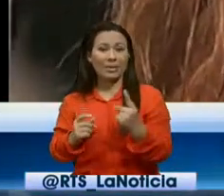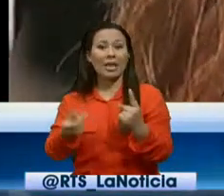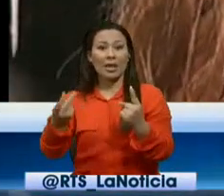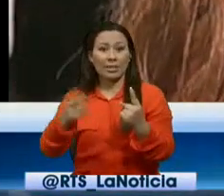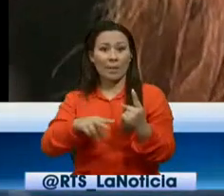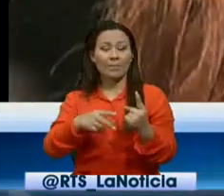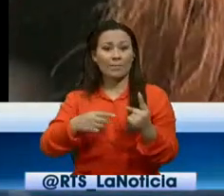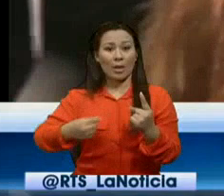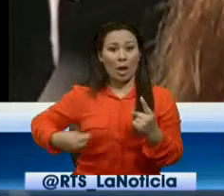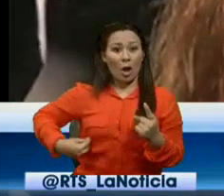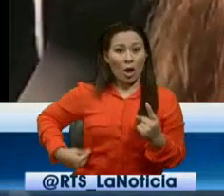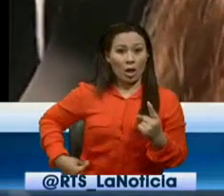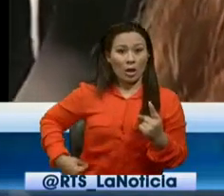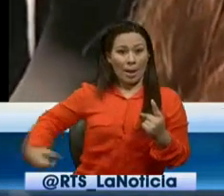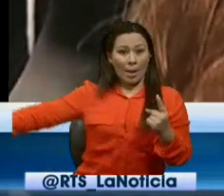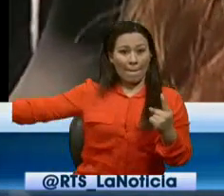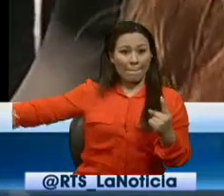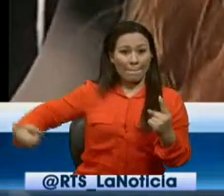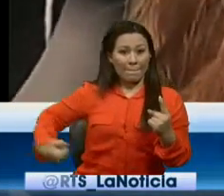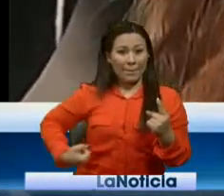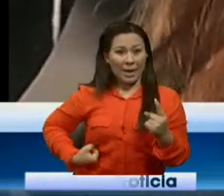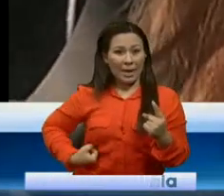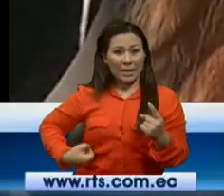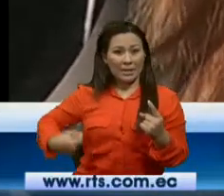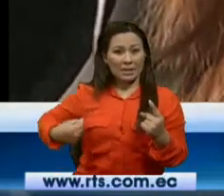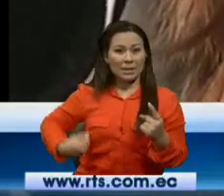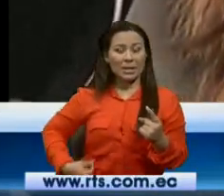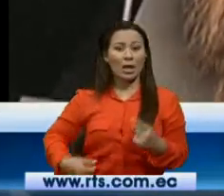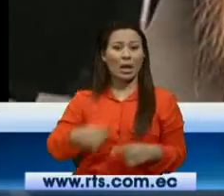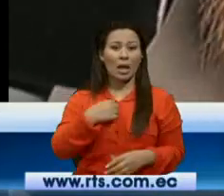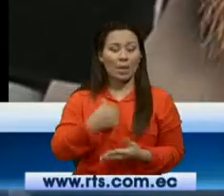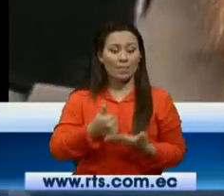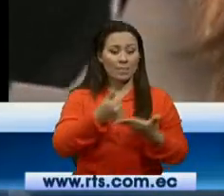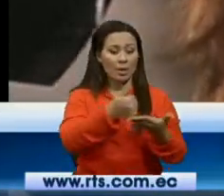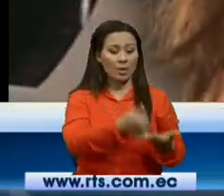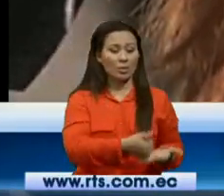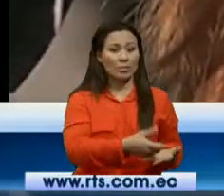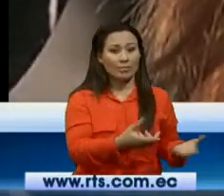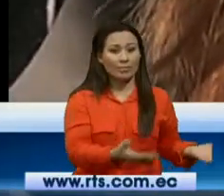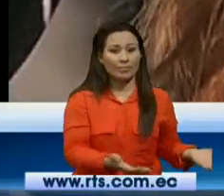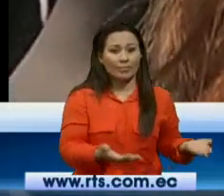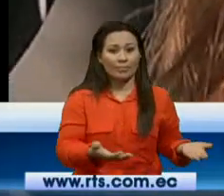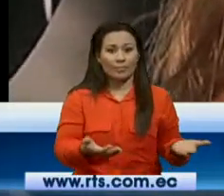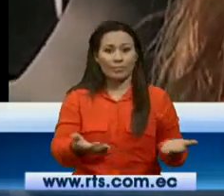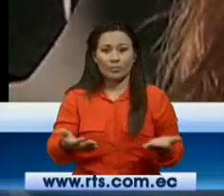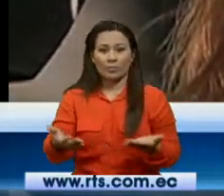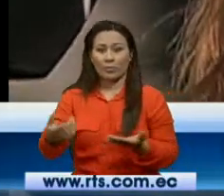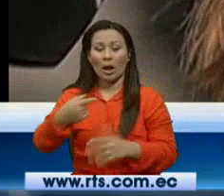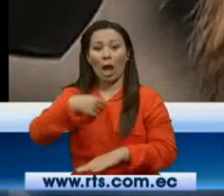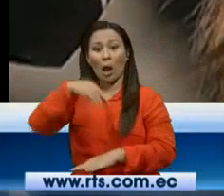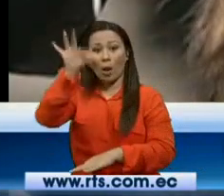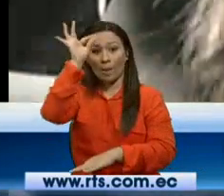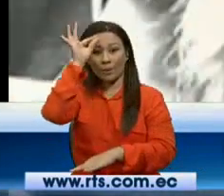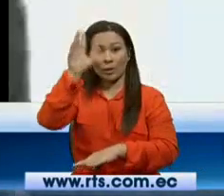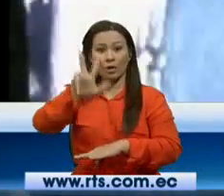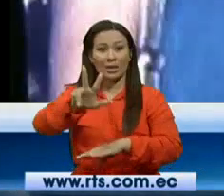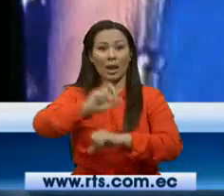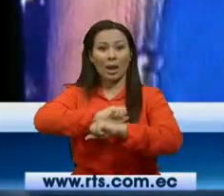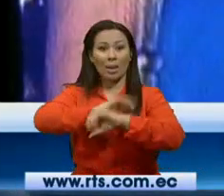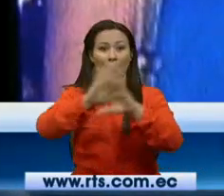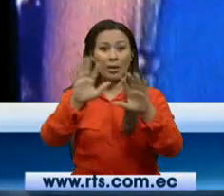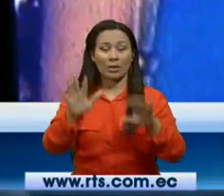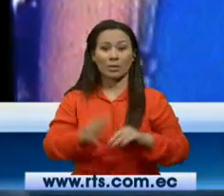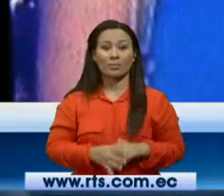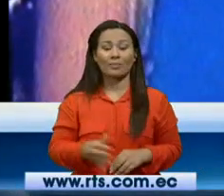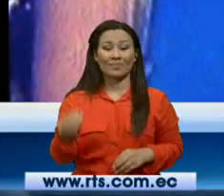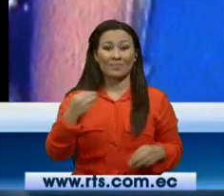por aquí la costilla. Él me auxilió y me llevó, iban a ser las 3 de la mañana que me llevó al hospital. Indica